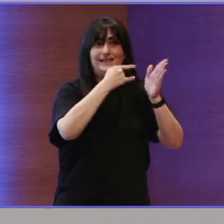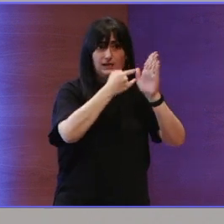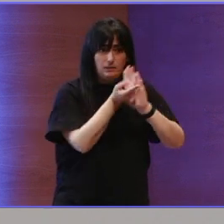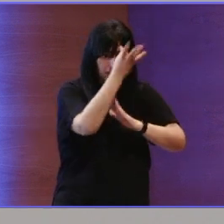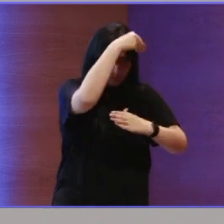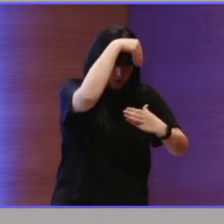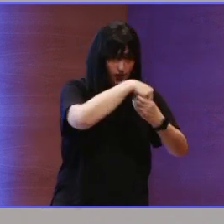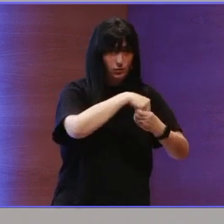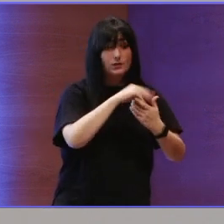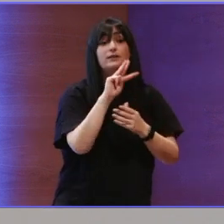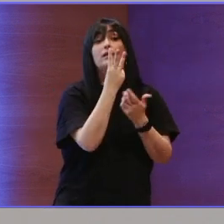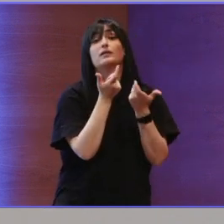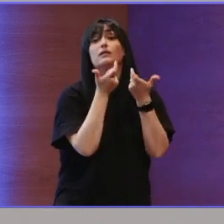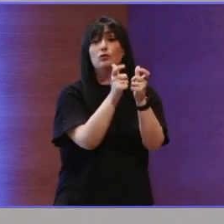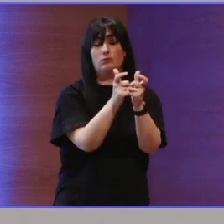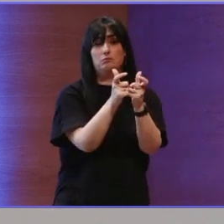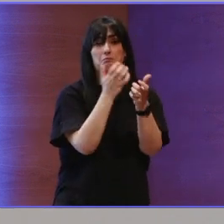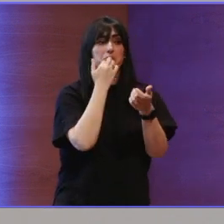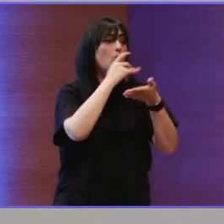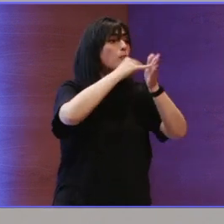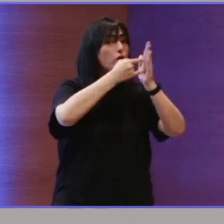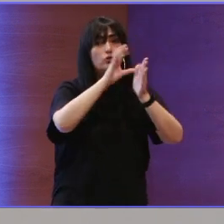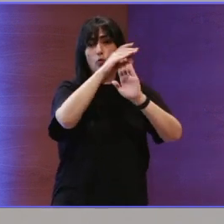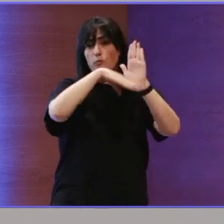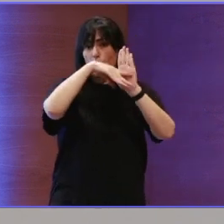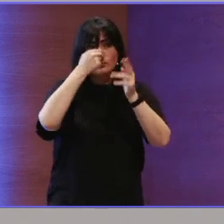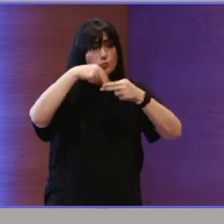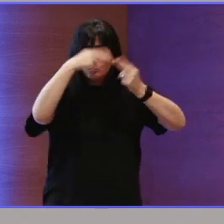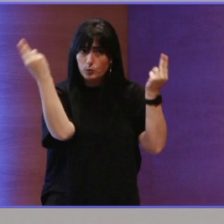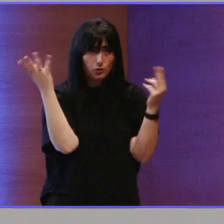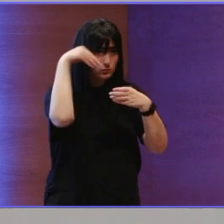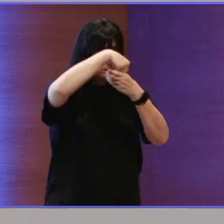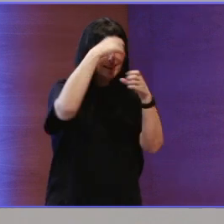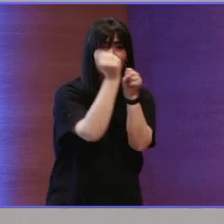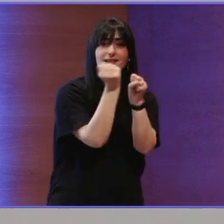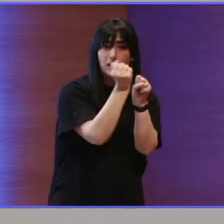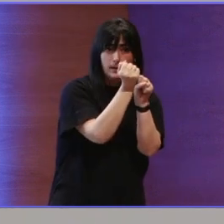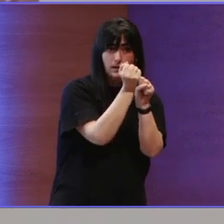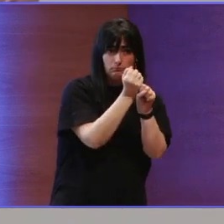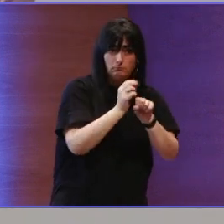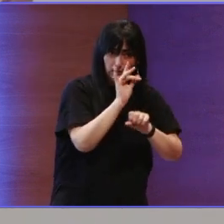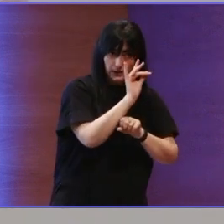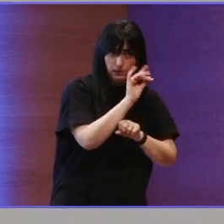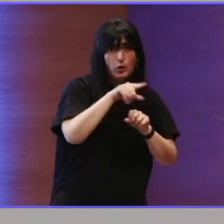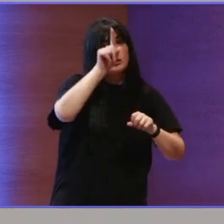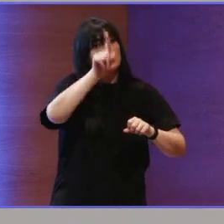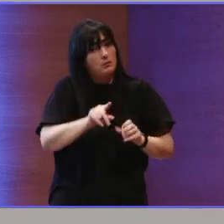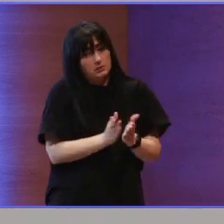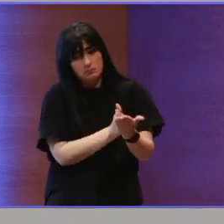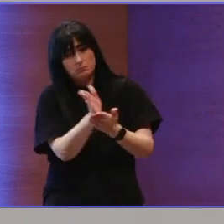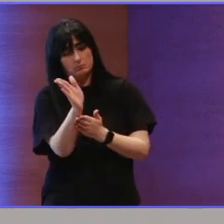tercer sector trabaja en proyectos y programas que son públicos pero luego también tiene eh programas que desarrolla